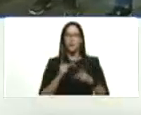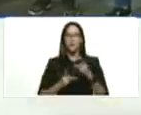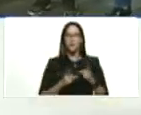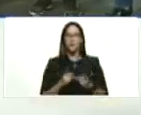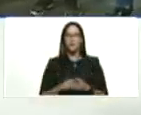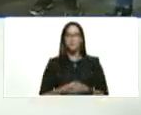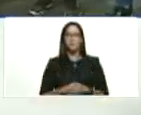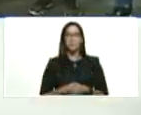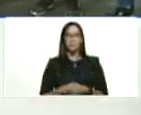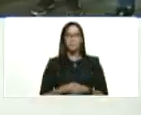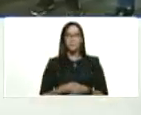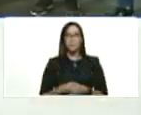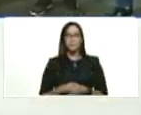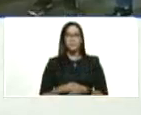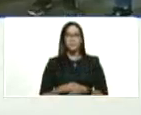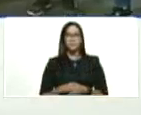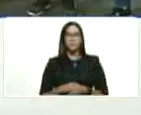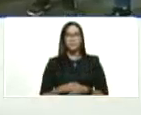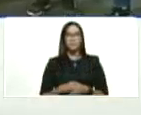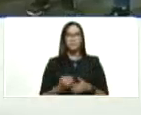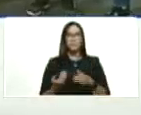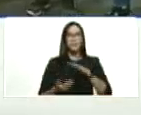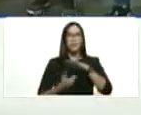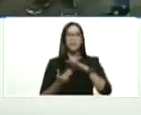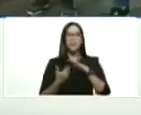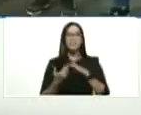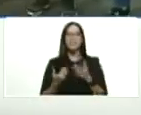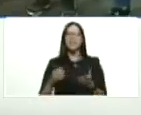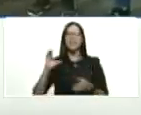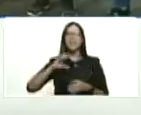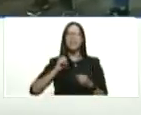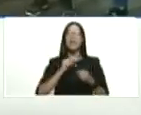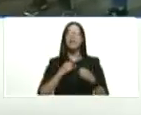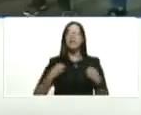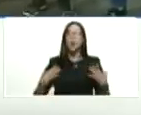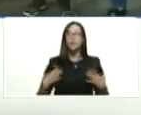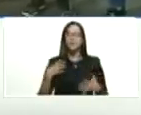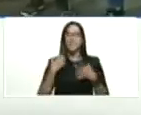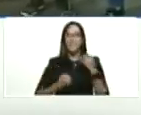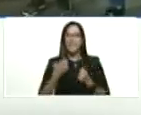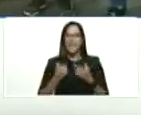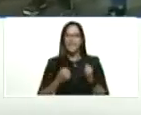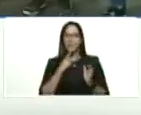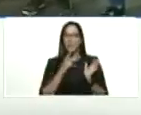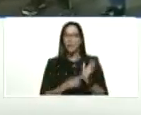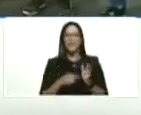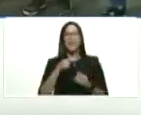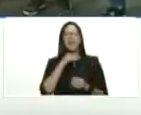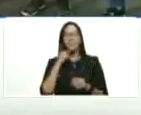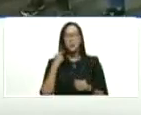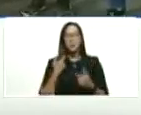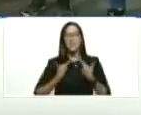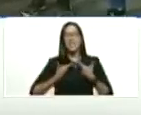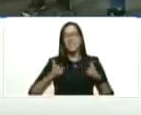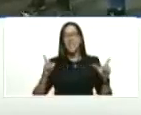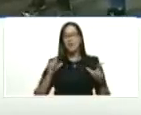polvo, a base de harina de arroz, leche completa, azúcar libre de